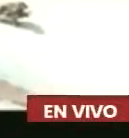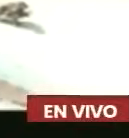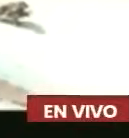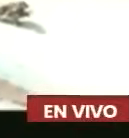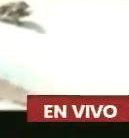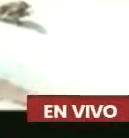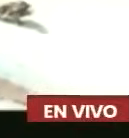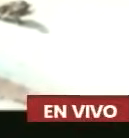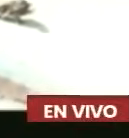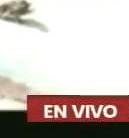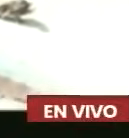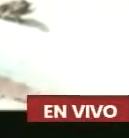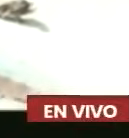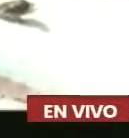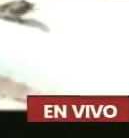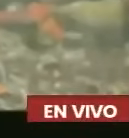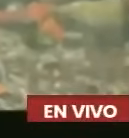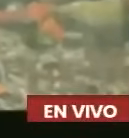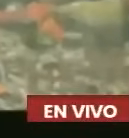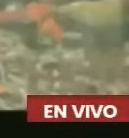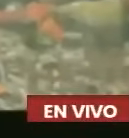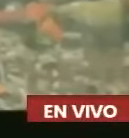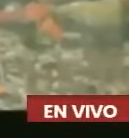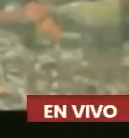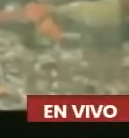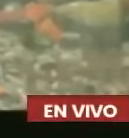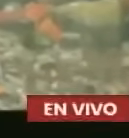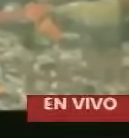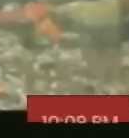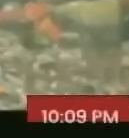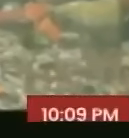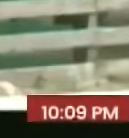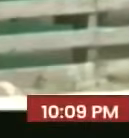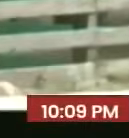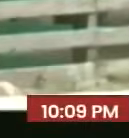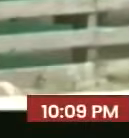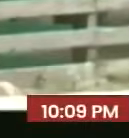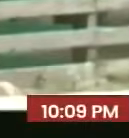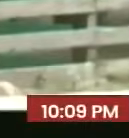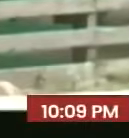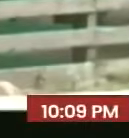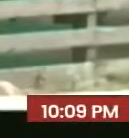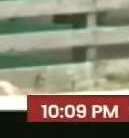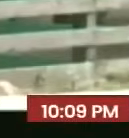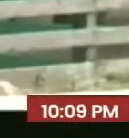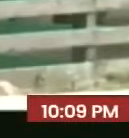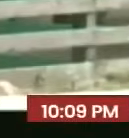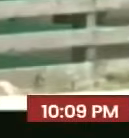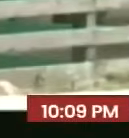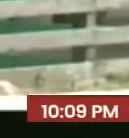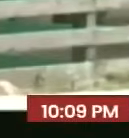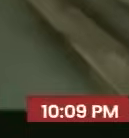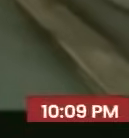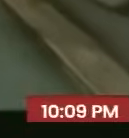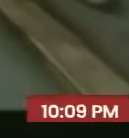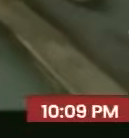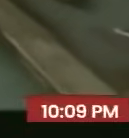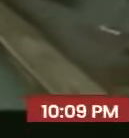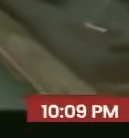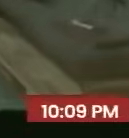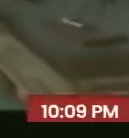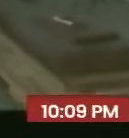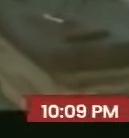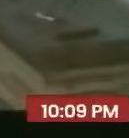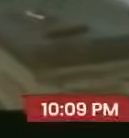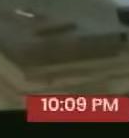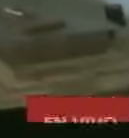que incluye una colección de más de 1.200 animales en 50 especies de diferentes tipos. Está enfocado